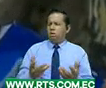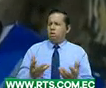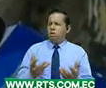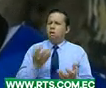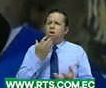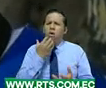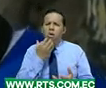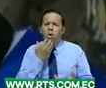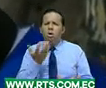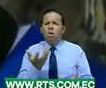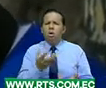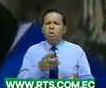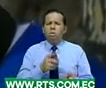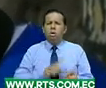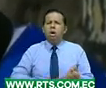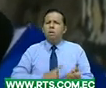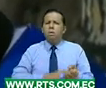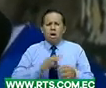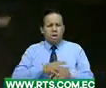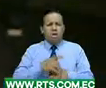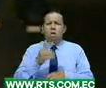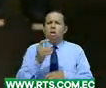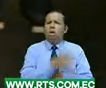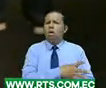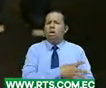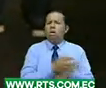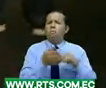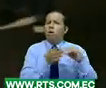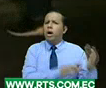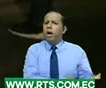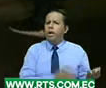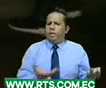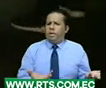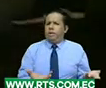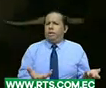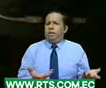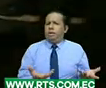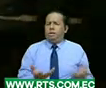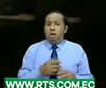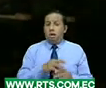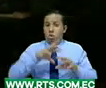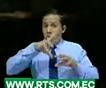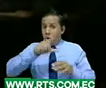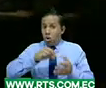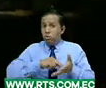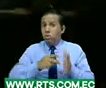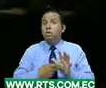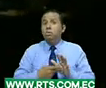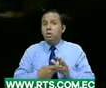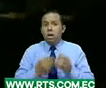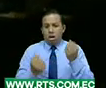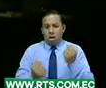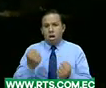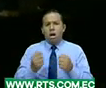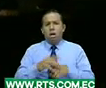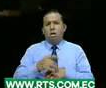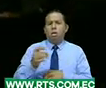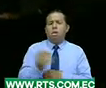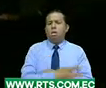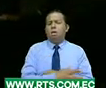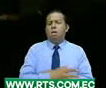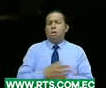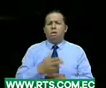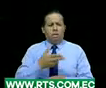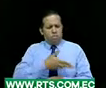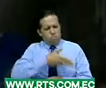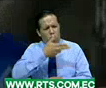robo porque lo dejan a mi hermano tirado en la calle hicieron un robo tenía que mi hermana estar adentro del carro no tenía por qué estar nunca afuera y al menos con disparos